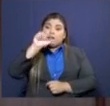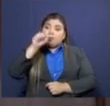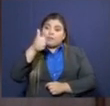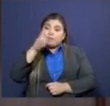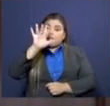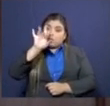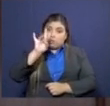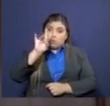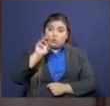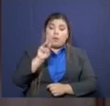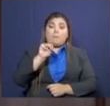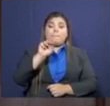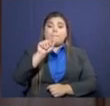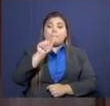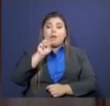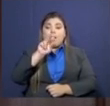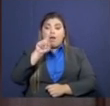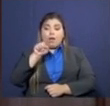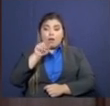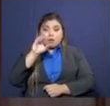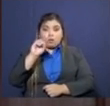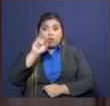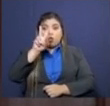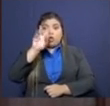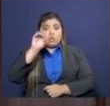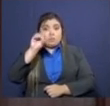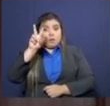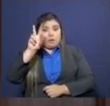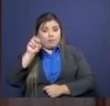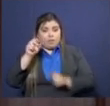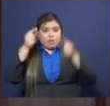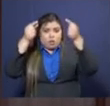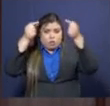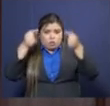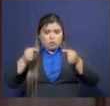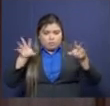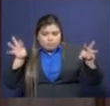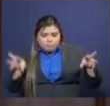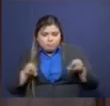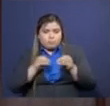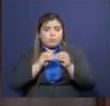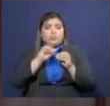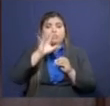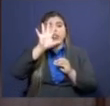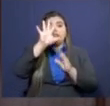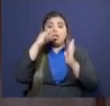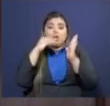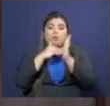marzo del 2020, logrando la suma total de 5.800